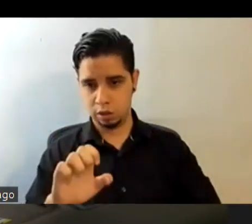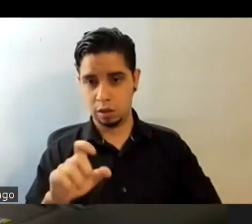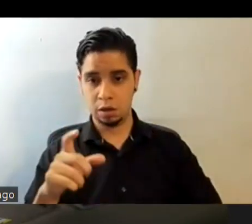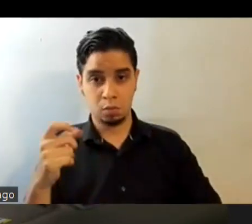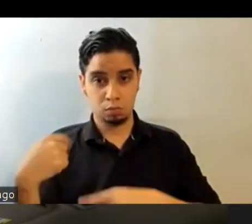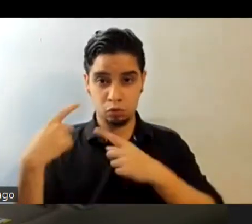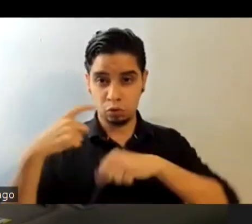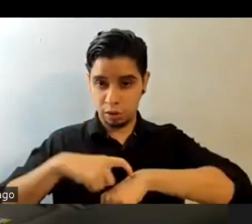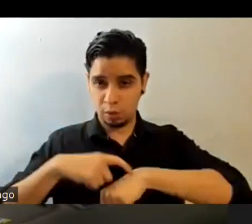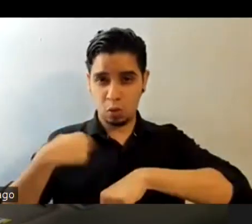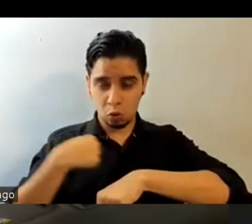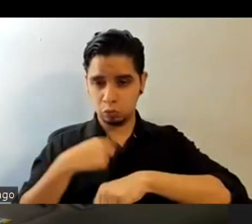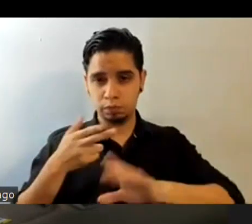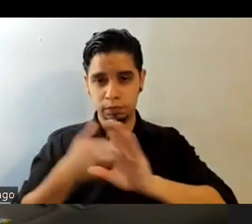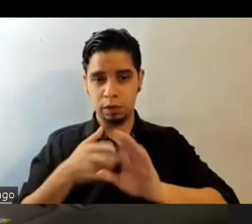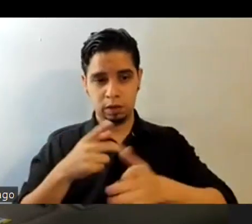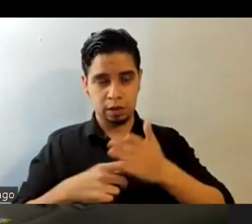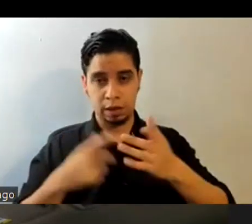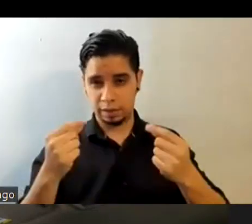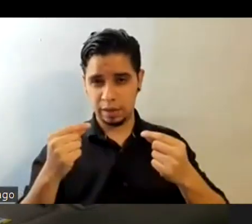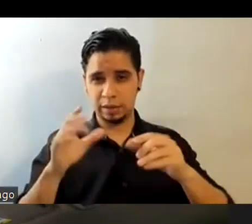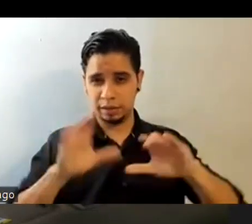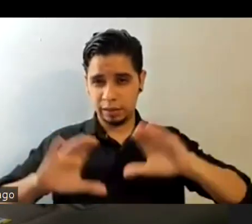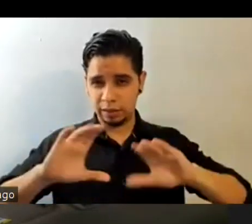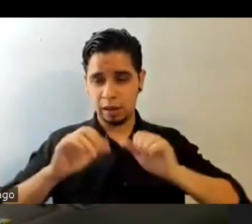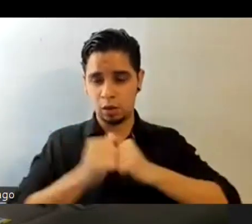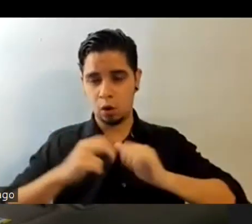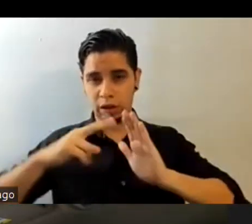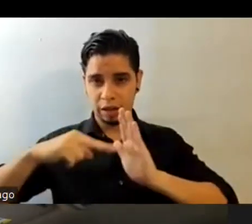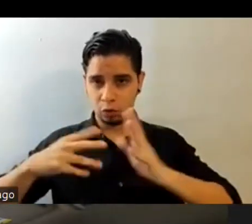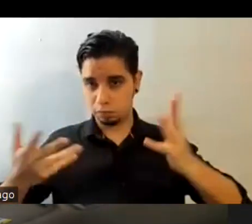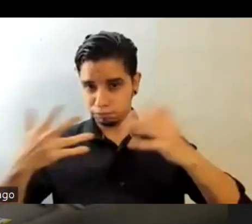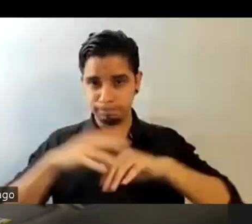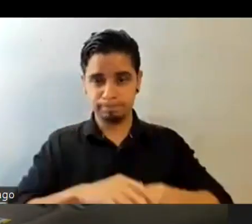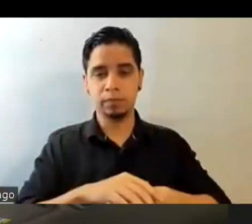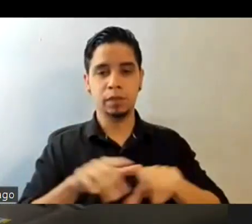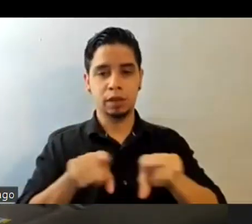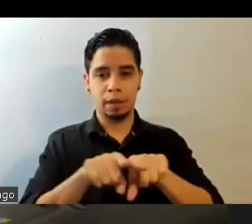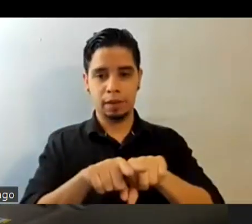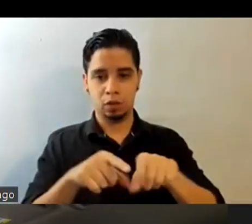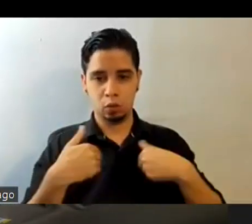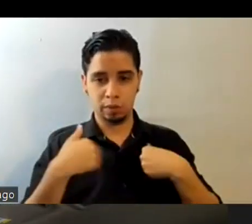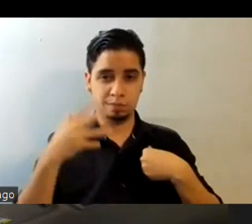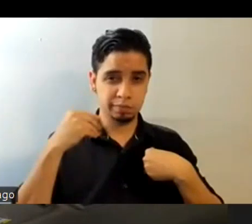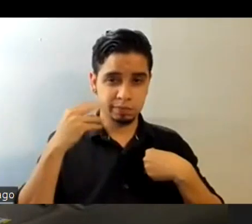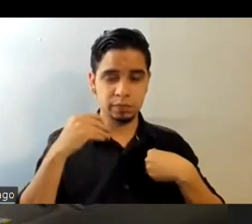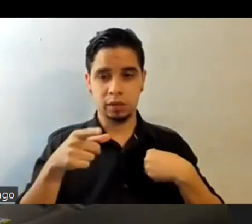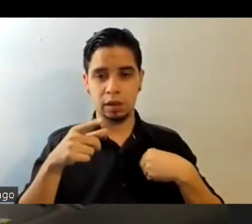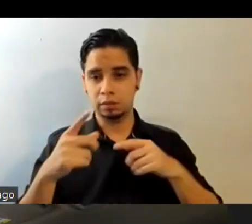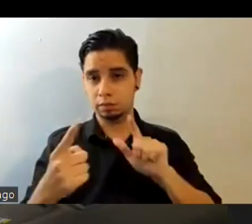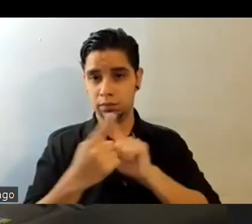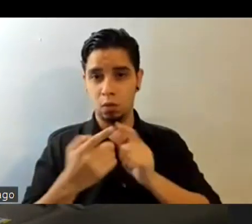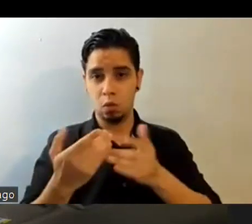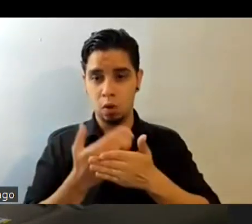estuvimos participando, donde se mezclaba la ciencia y la literatura. Y tuve también la experiencia de conocer a unos nuevos